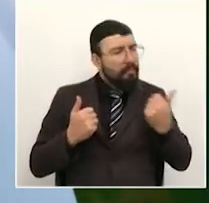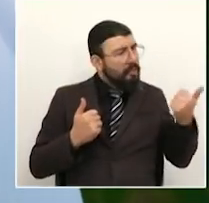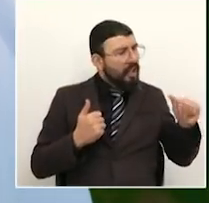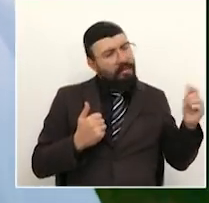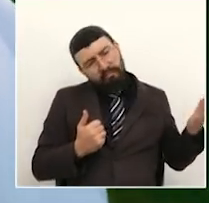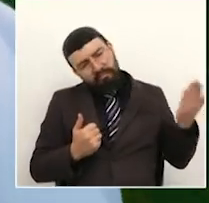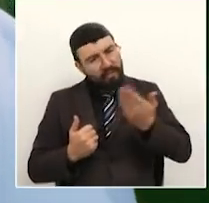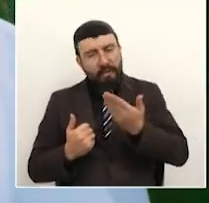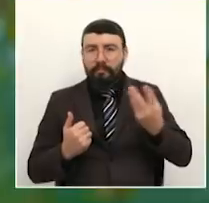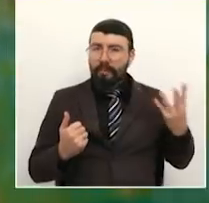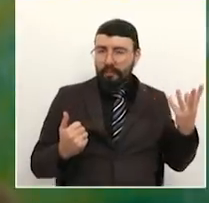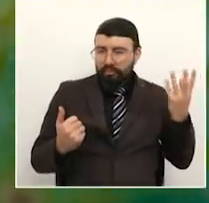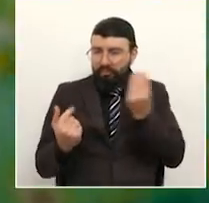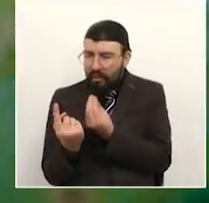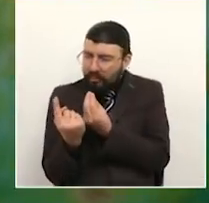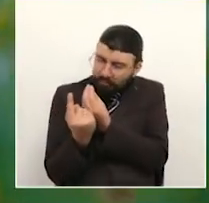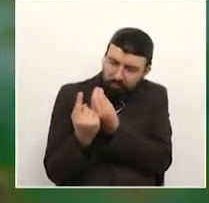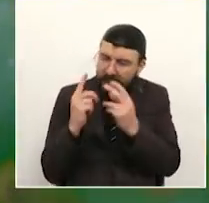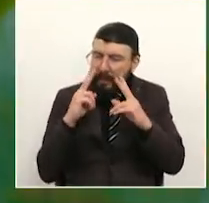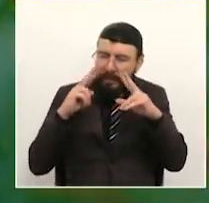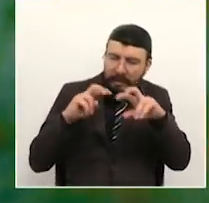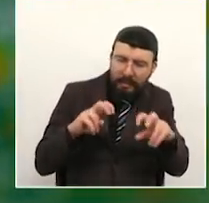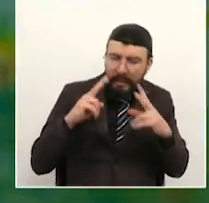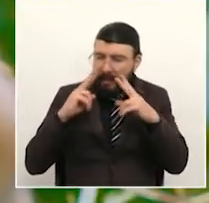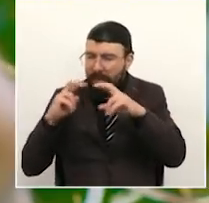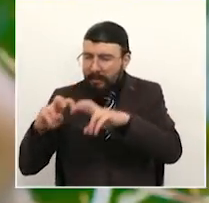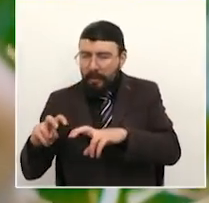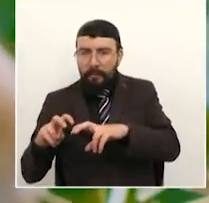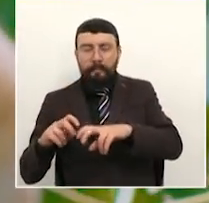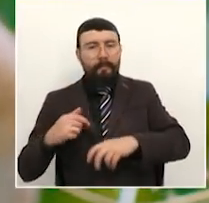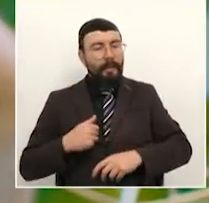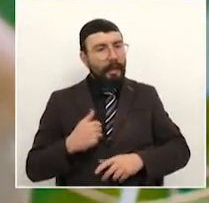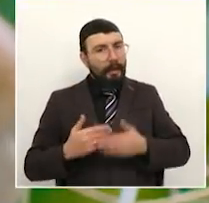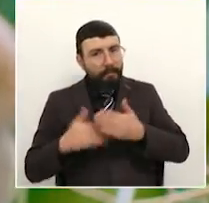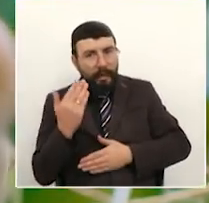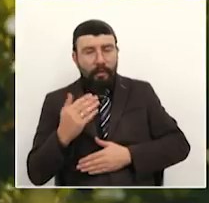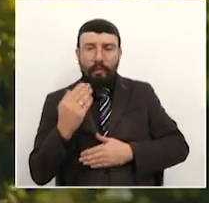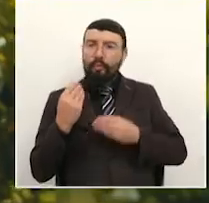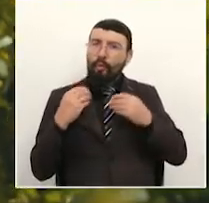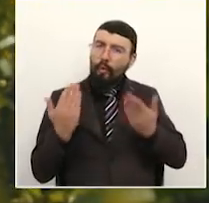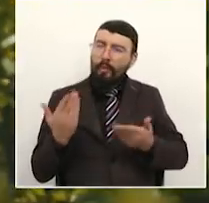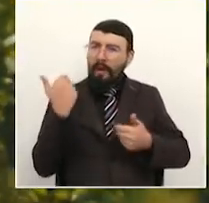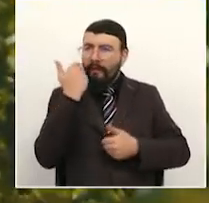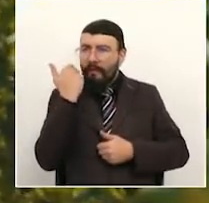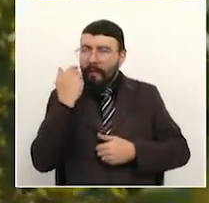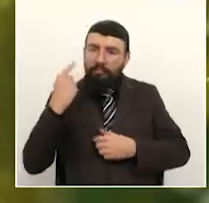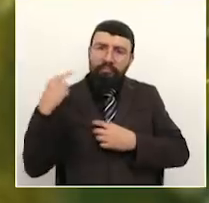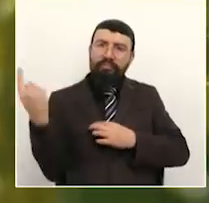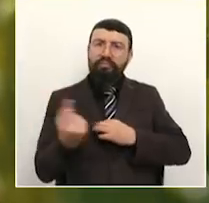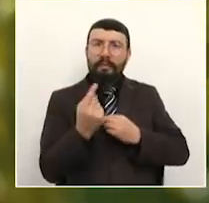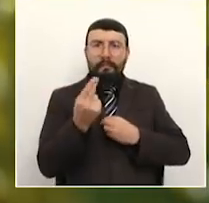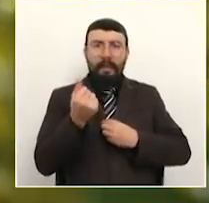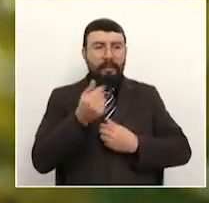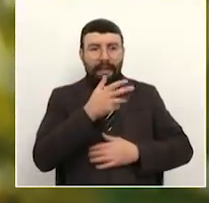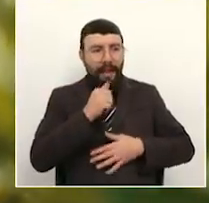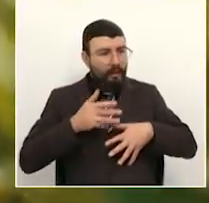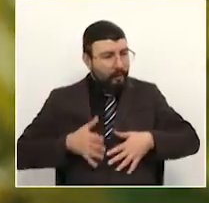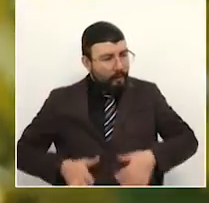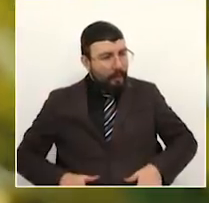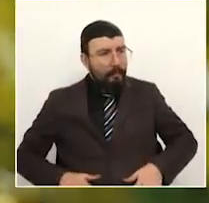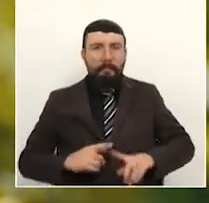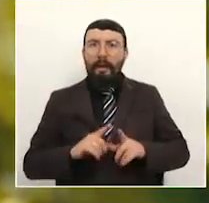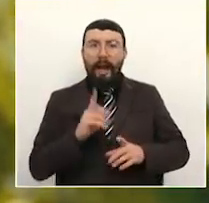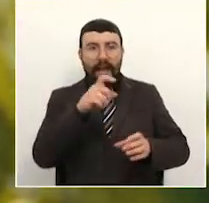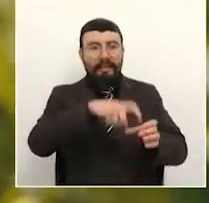estudiar la nutrición ya descubrir cómo podría enfrentarme a tantas enfermedades sin un peso en el bolsillo pero en una